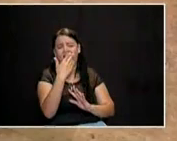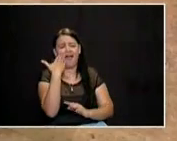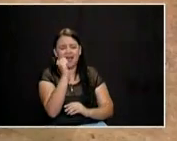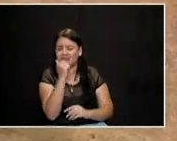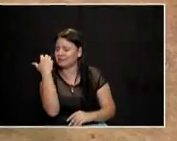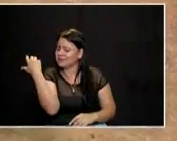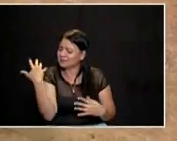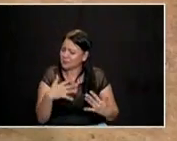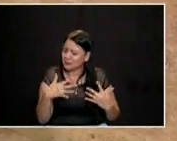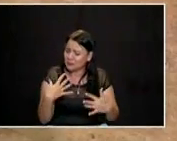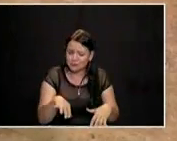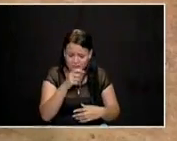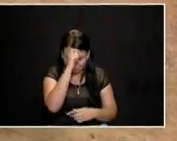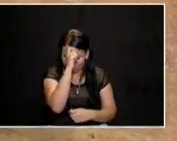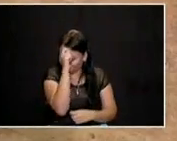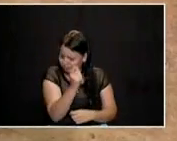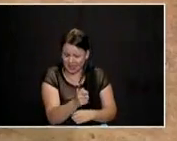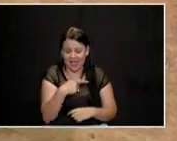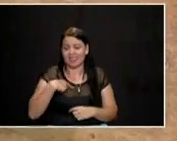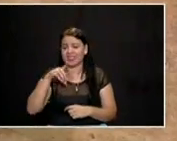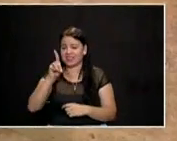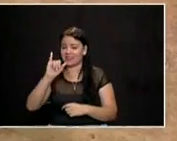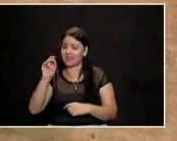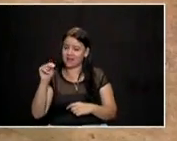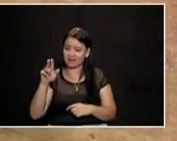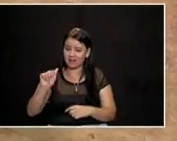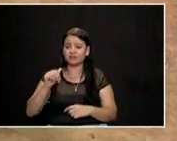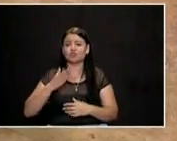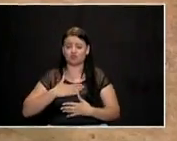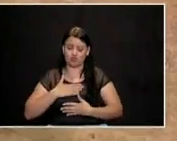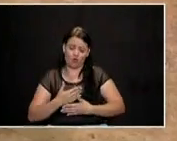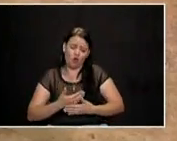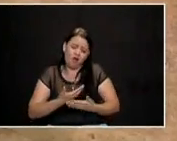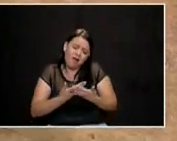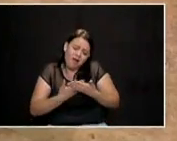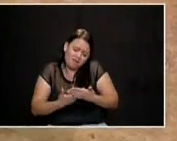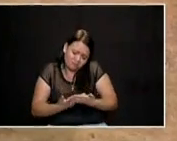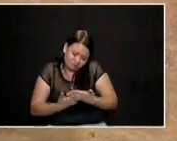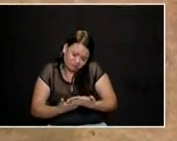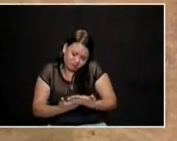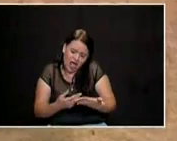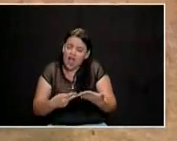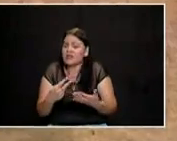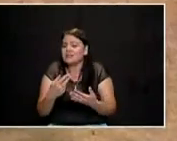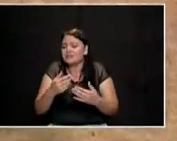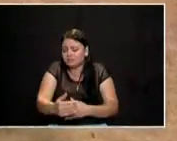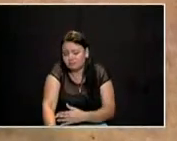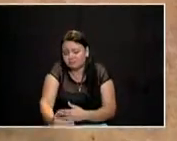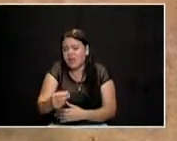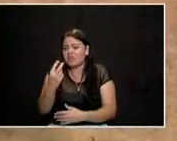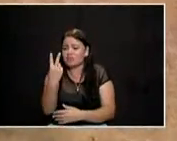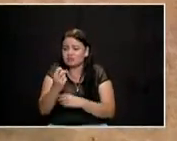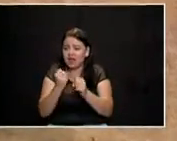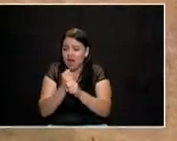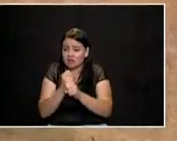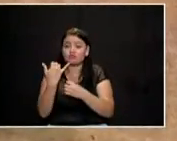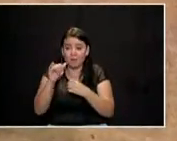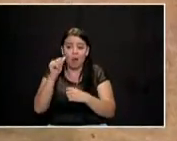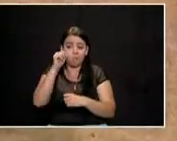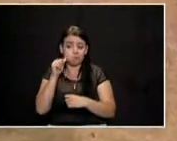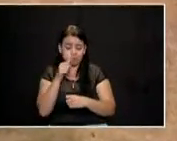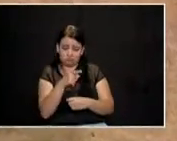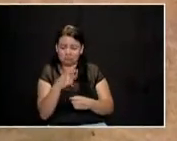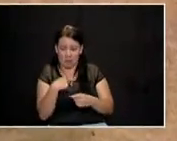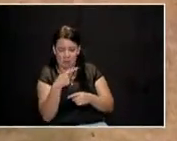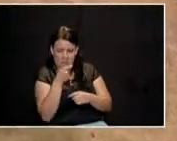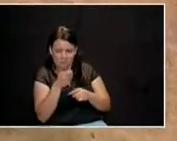quien tengo una bebé de 2 años y una bendición más que viene en camino. Hoy estamos ya segundos en las encuestas gracias al